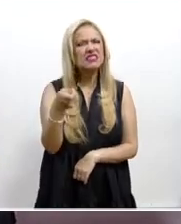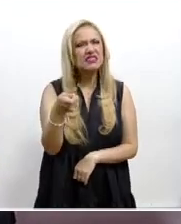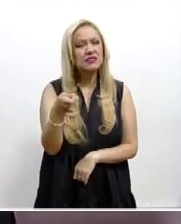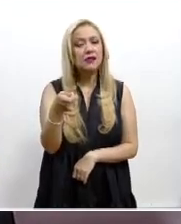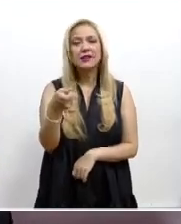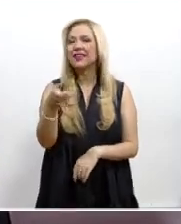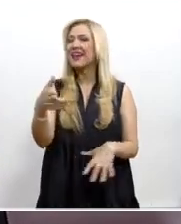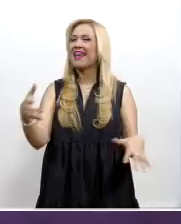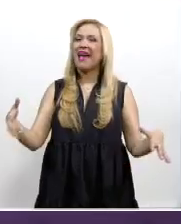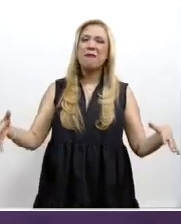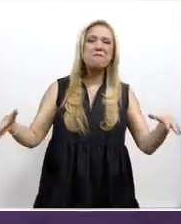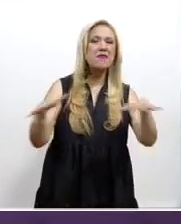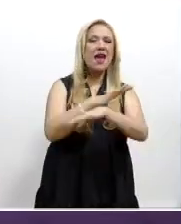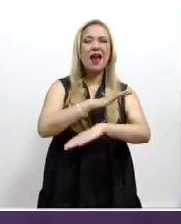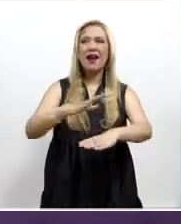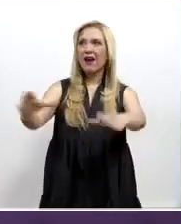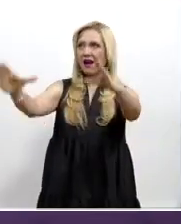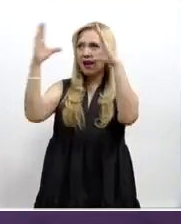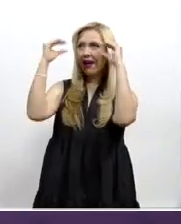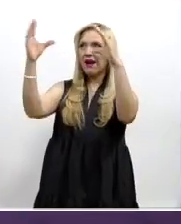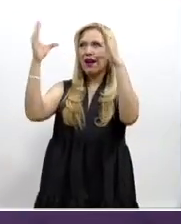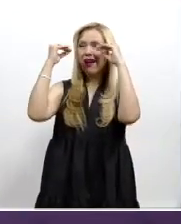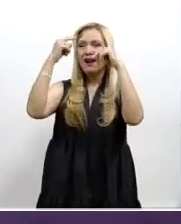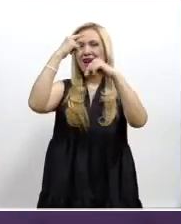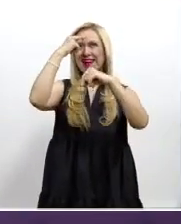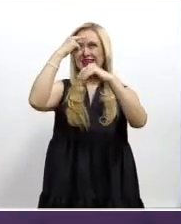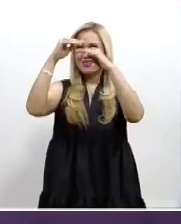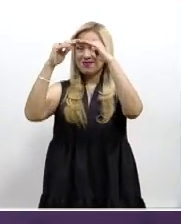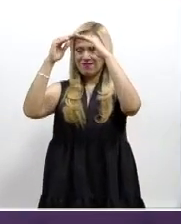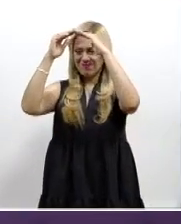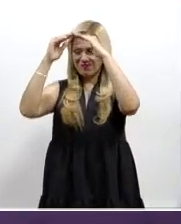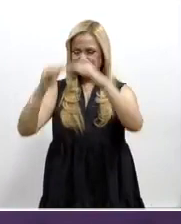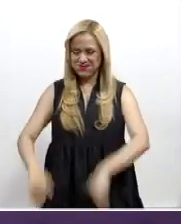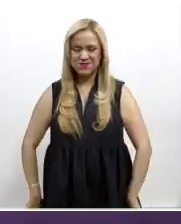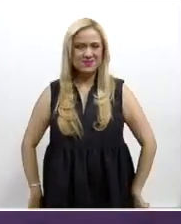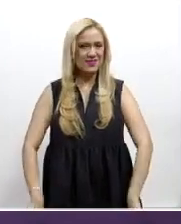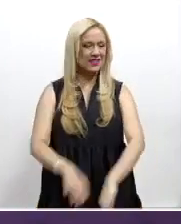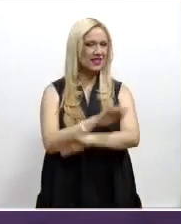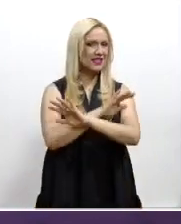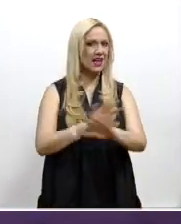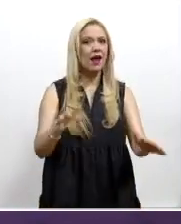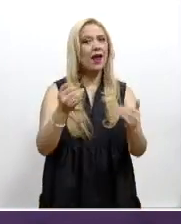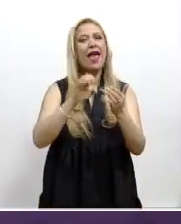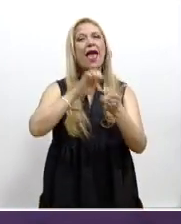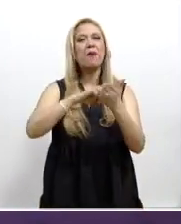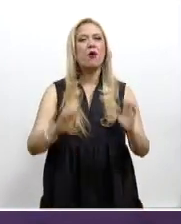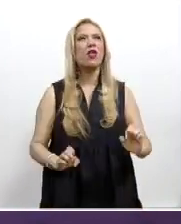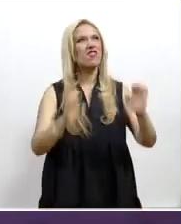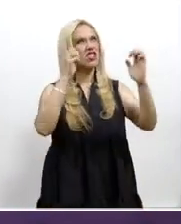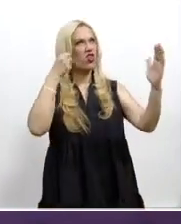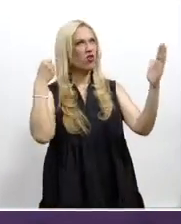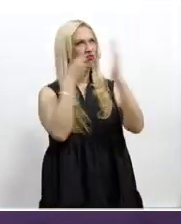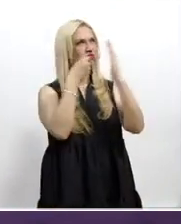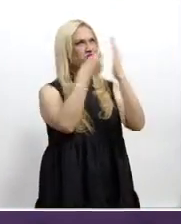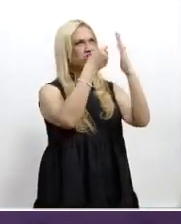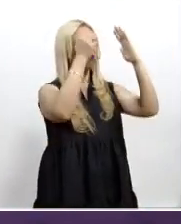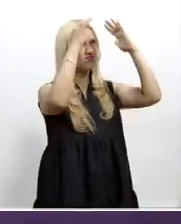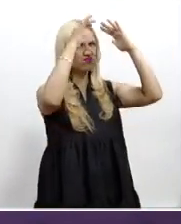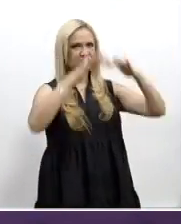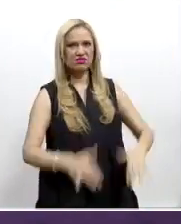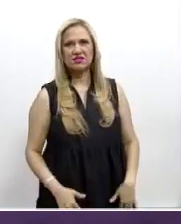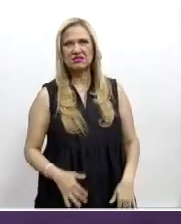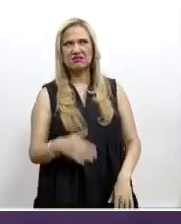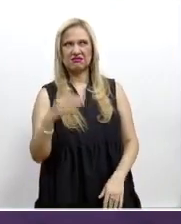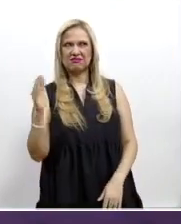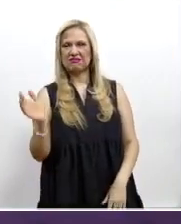ser opuesta a demoler. En realidad, cuando nosotros pensamos, no es que hay que demoler algo, pues pensamos en una demolición que genera un caos,